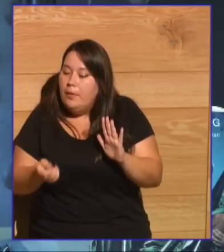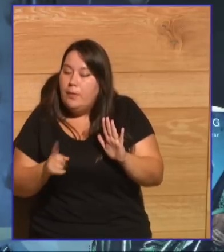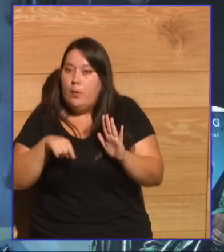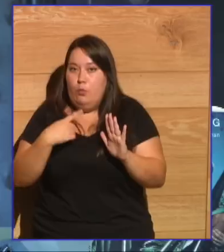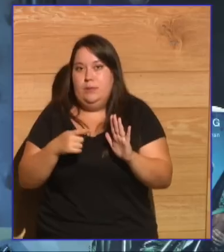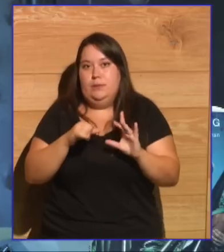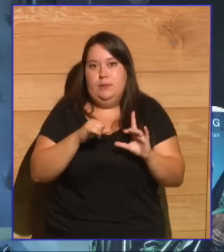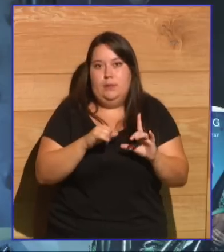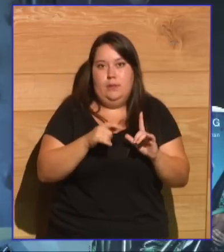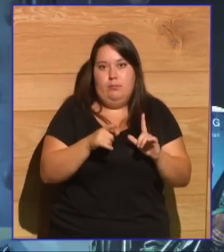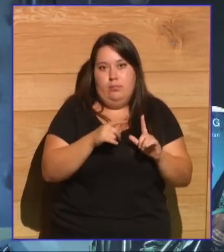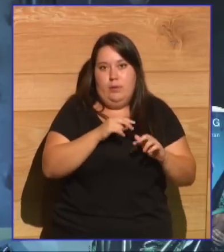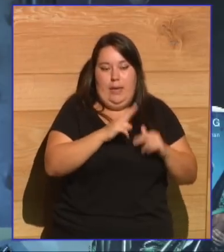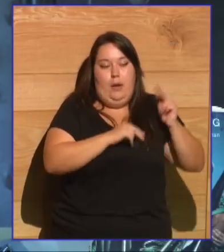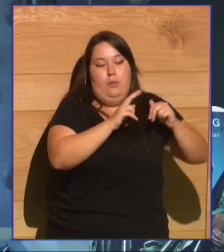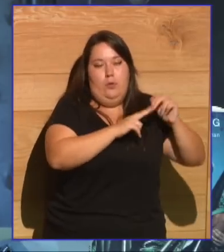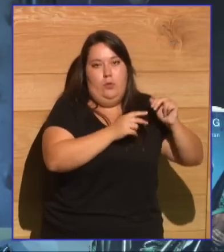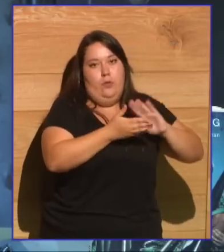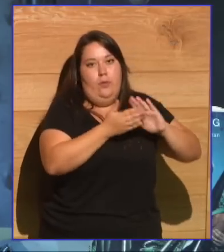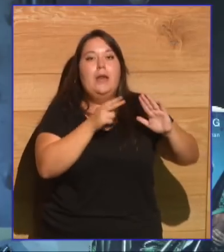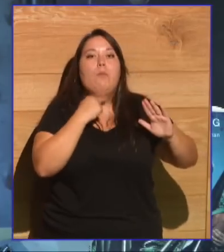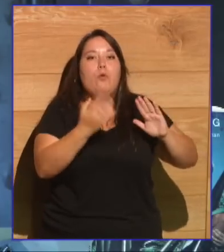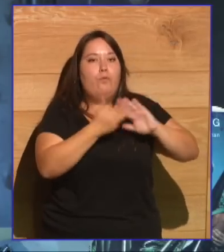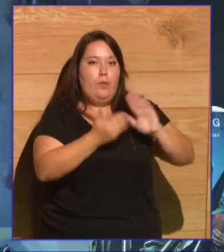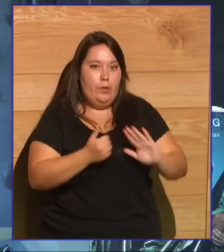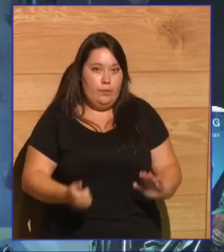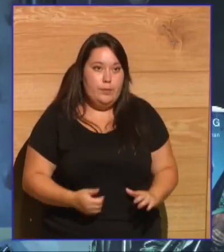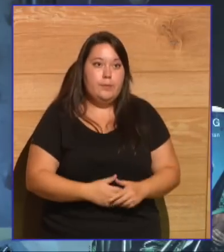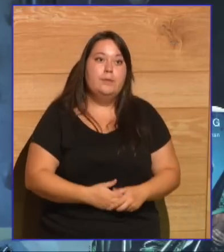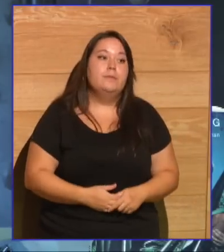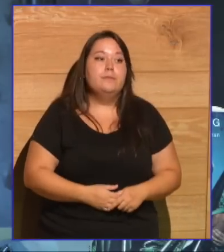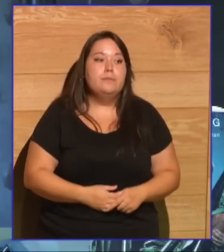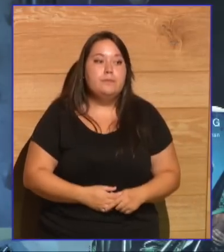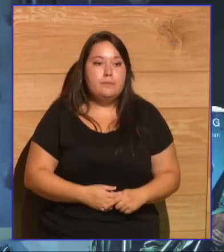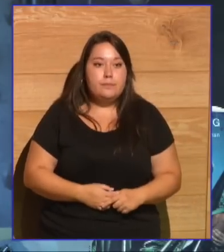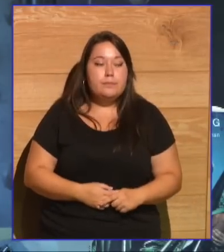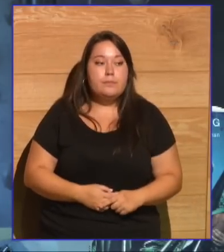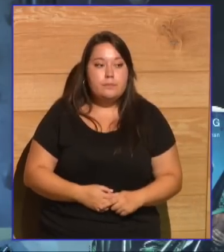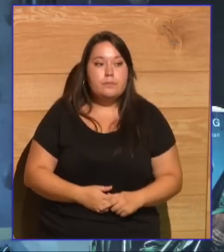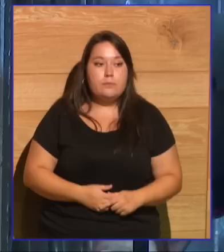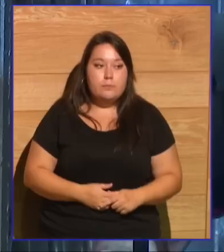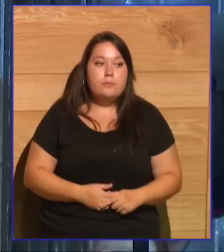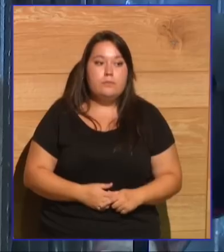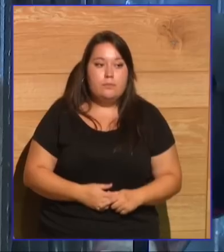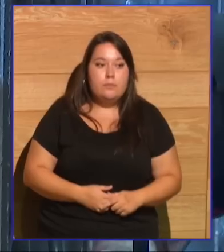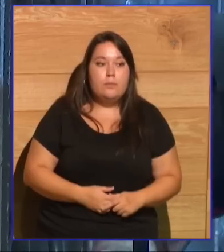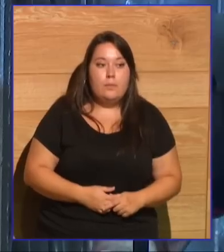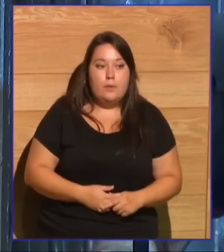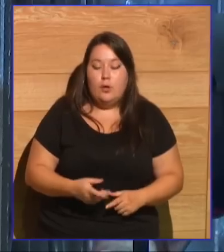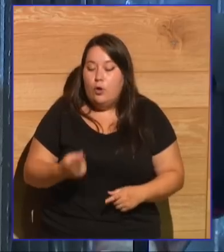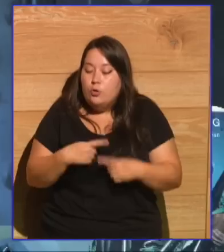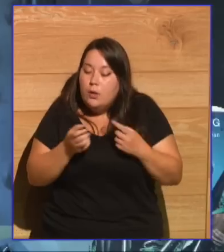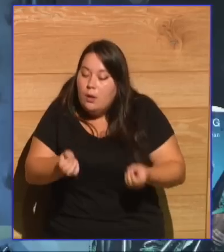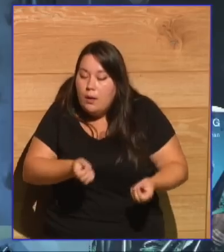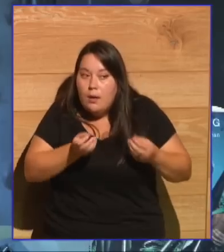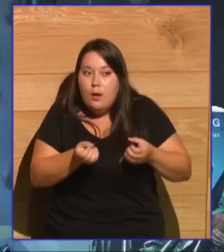pero él se reserva eso es no no yo hablaré de le diré cosas decidido ellos pueden hacer guerras y le va contando